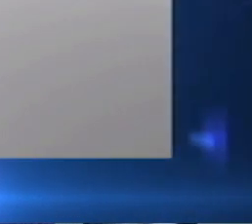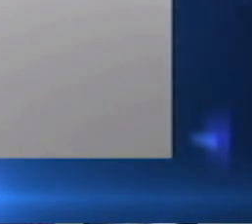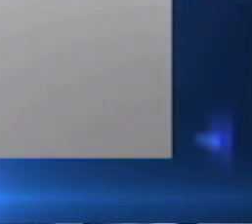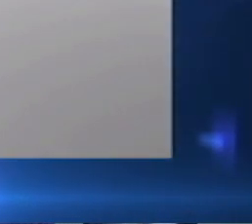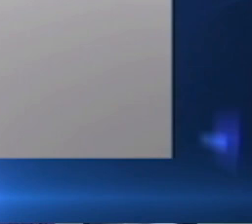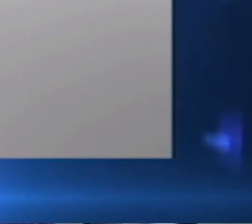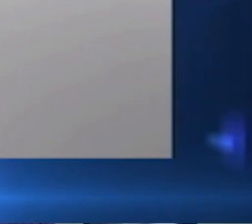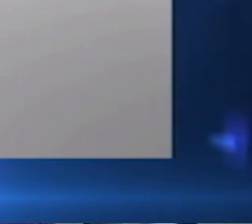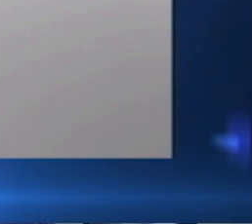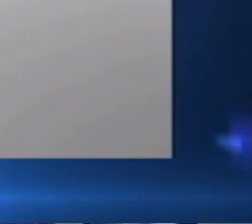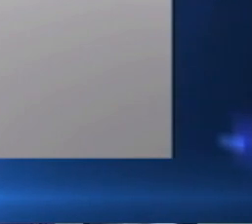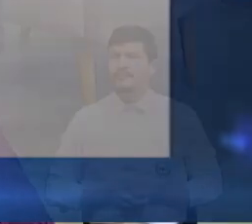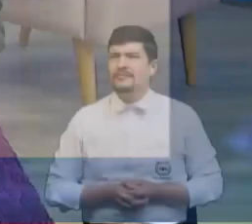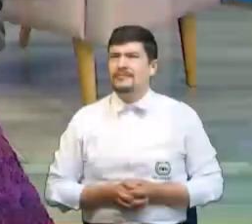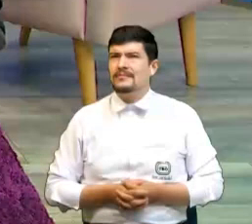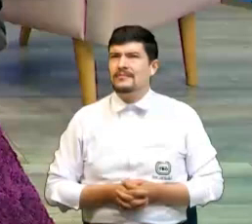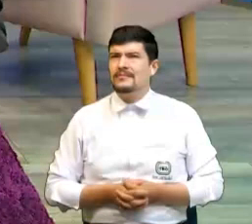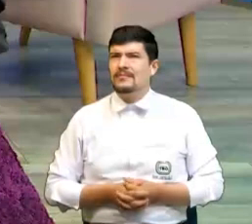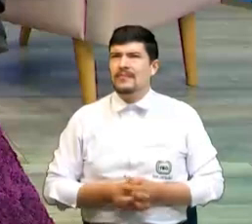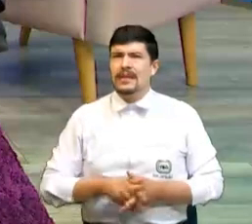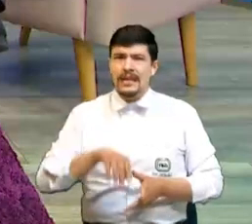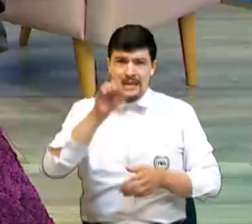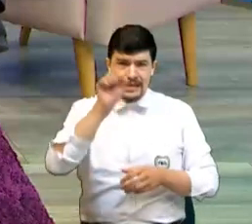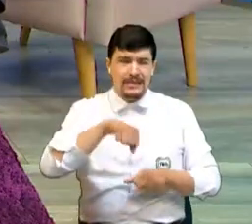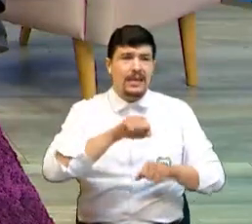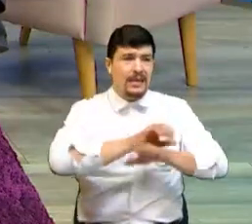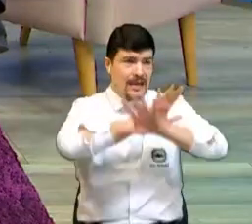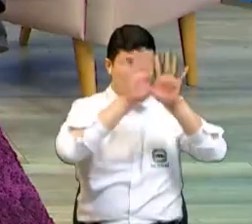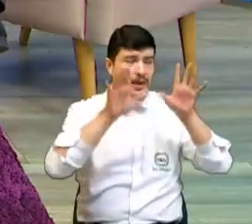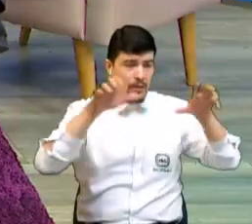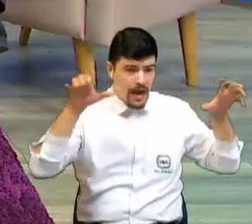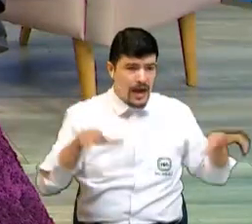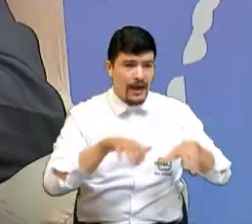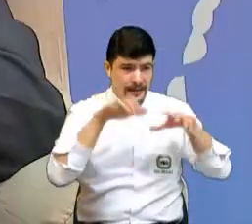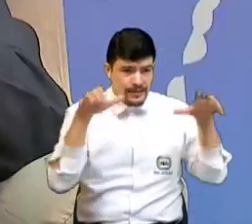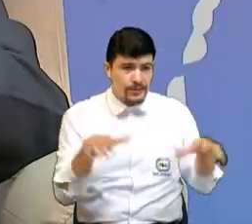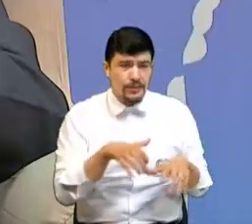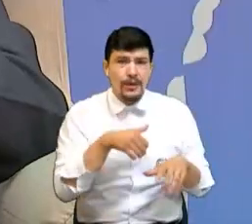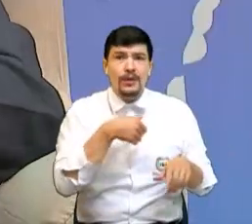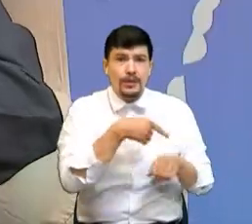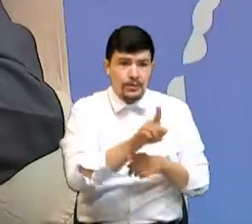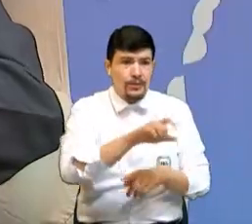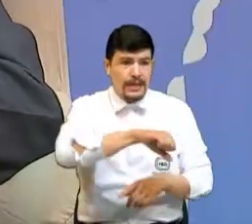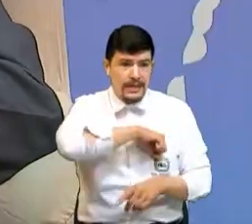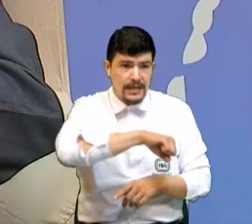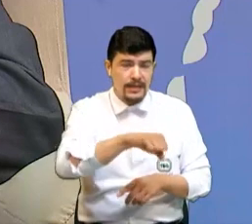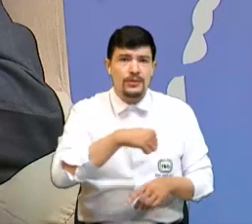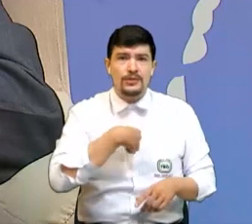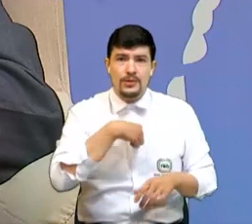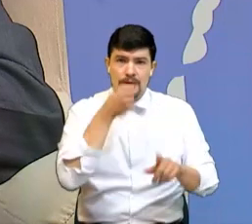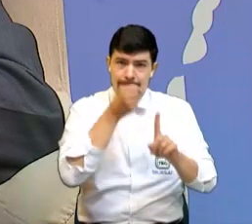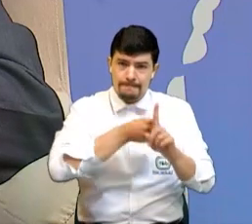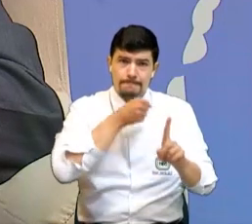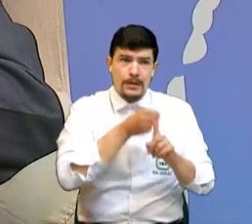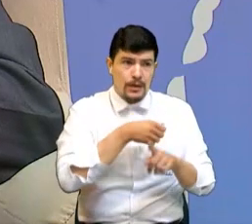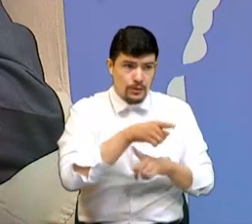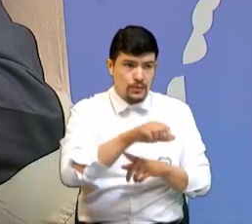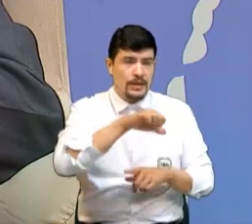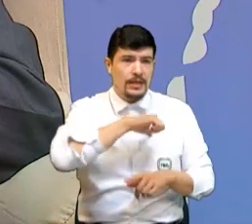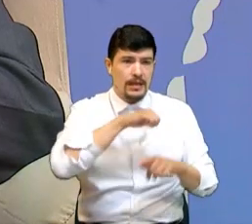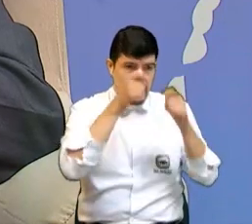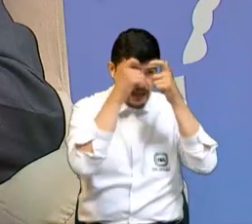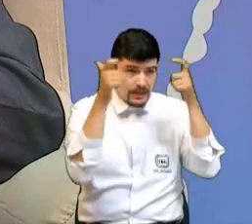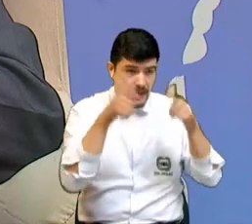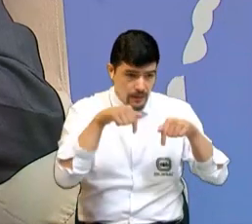hacer? Sí, persiste la acción penal, el derecho, insisto, que tiene el Estado de